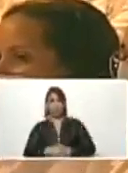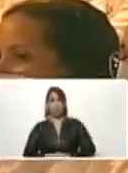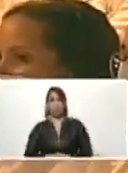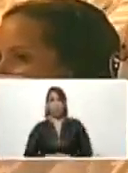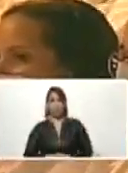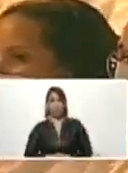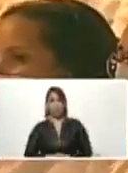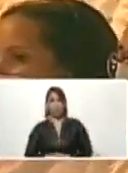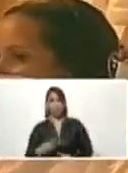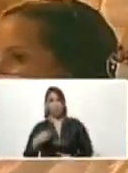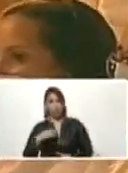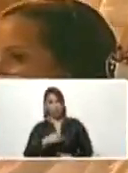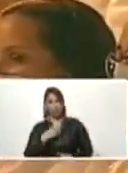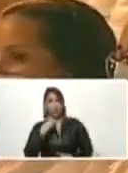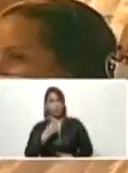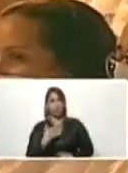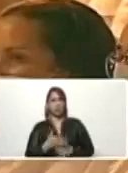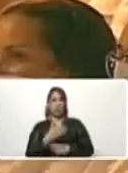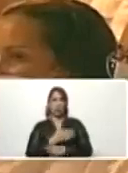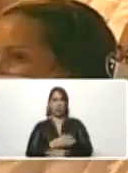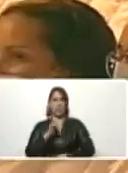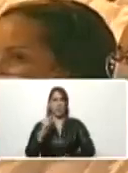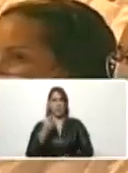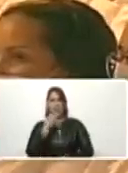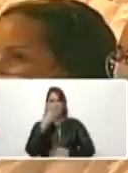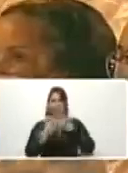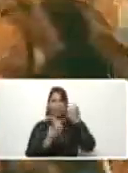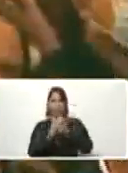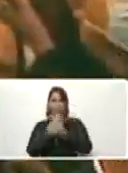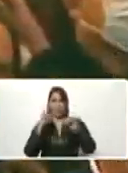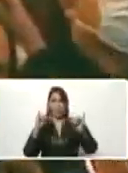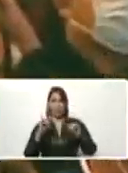para eso que nosotros estudiamos en la escuela como el primer grito de la independencia,